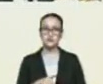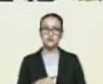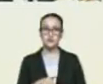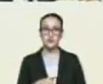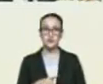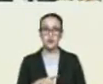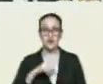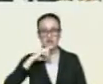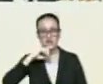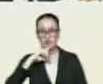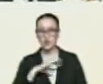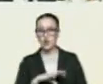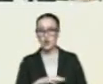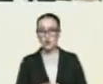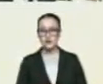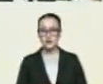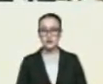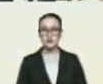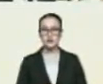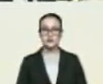una histórica cifra de